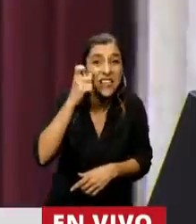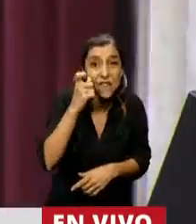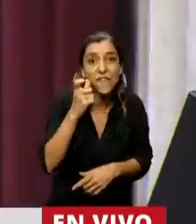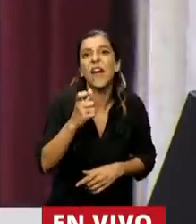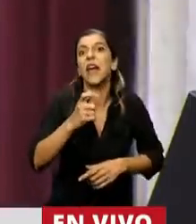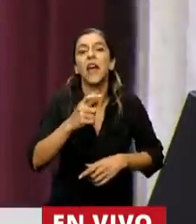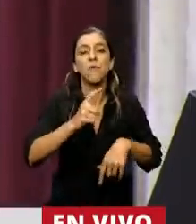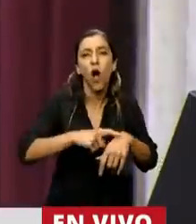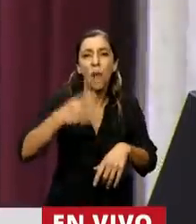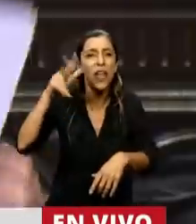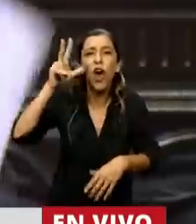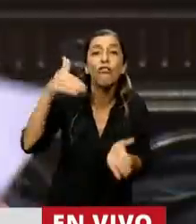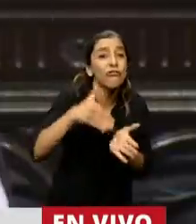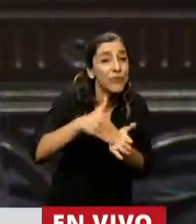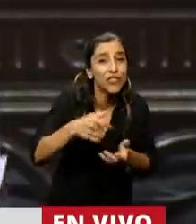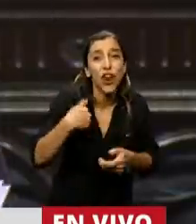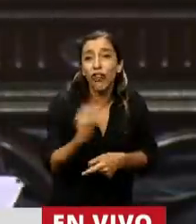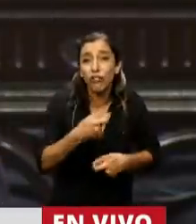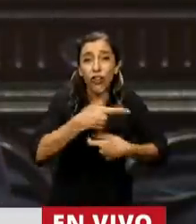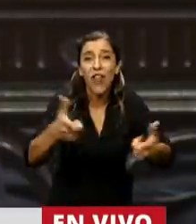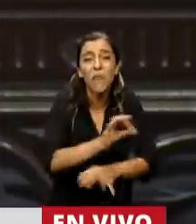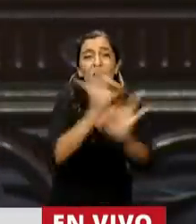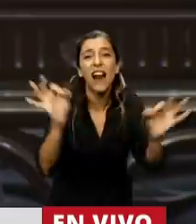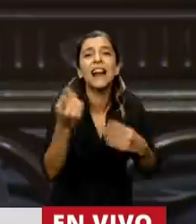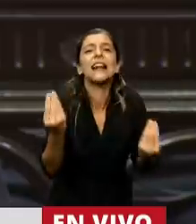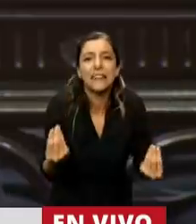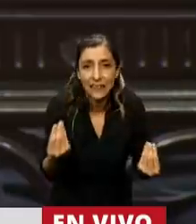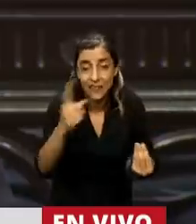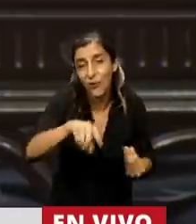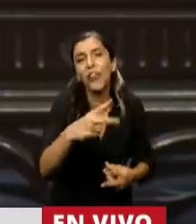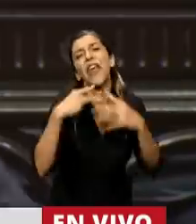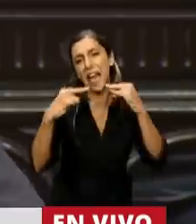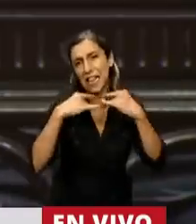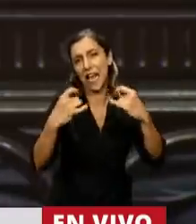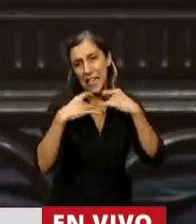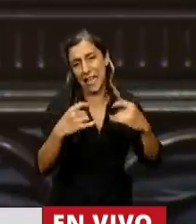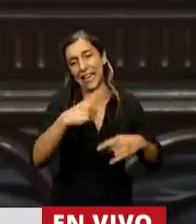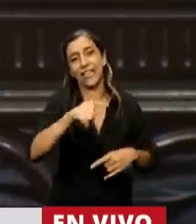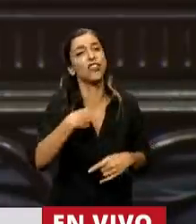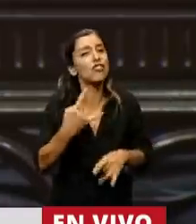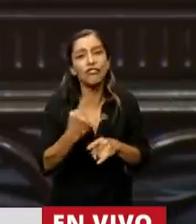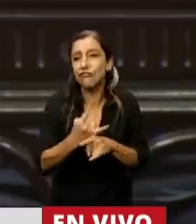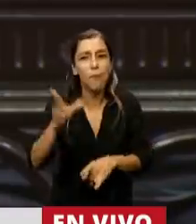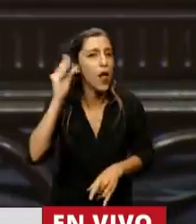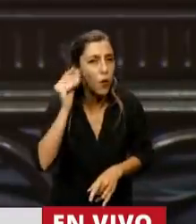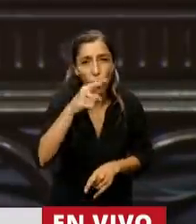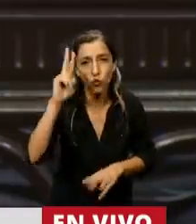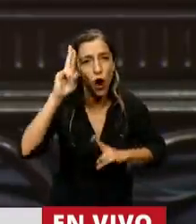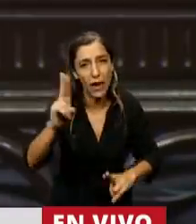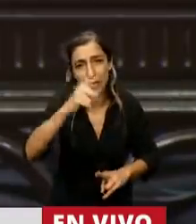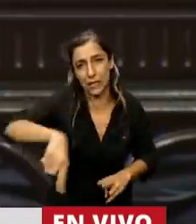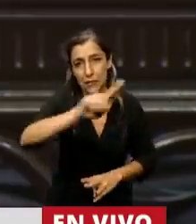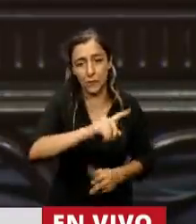grite por más que griten no se trata de eso se trata de mejores argumentos son los escucho siempre con respeto y así todos los